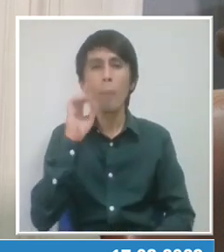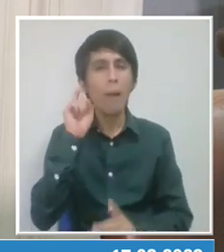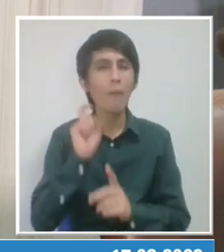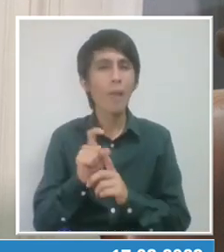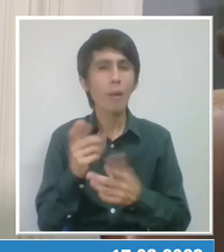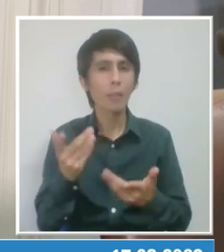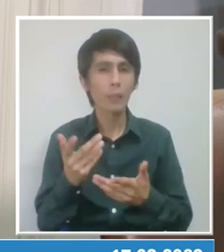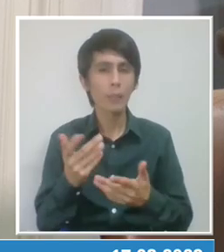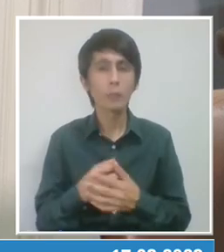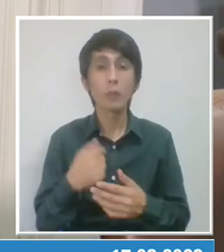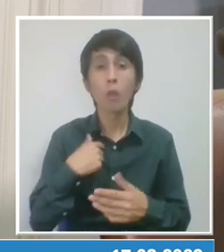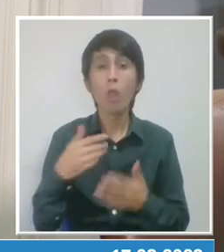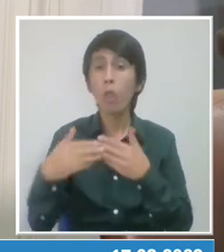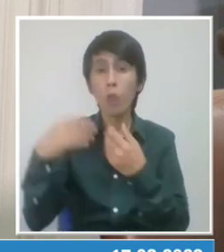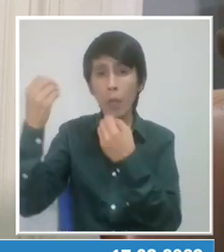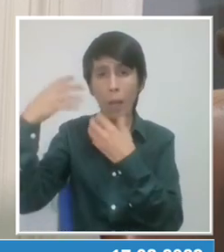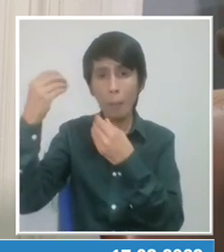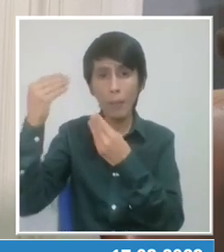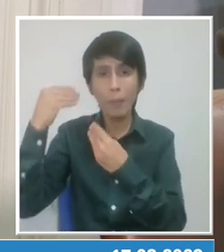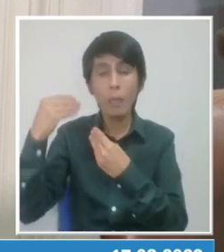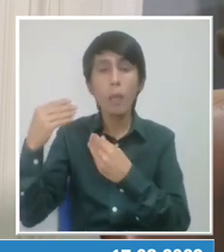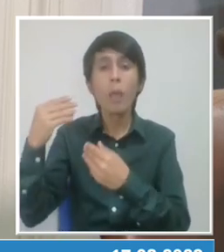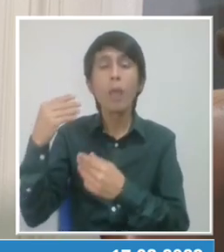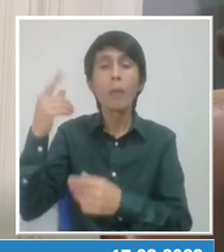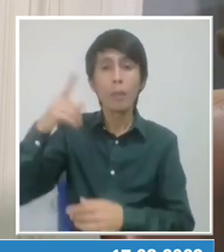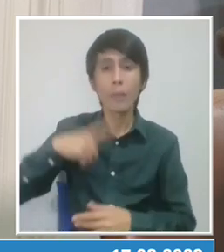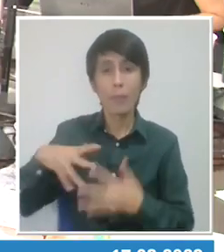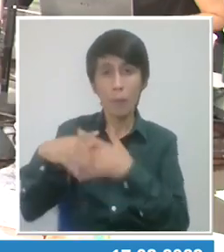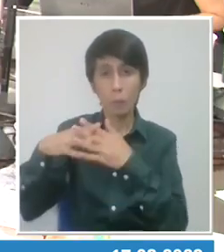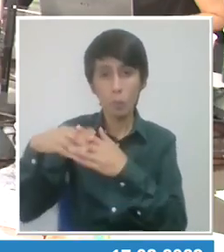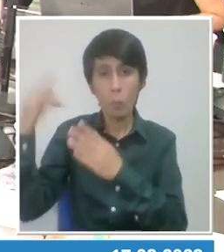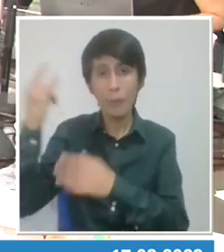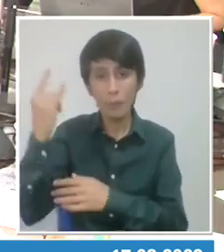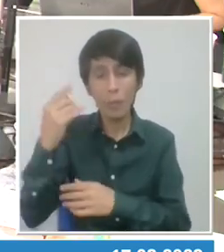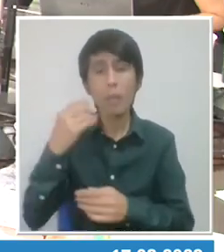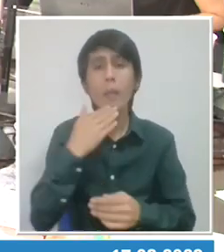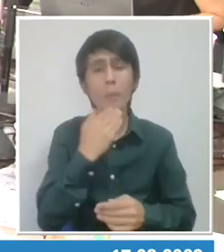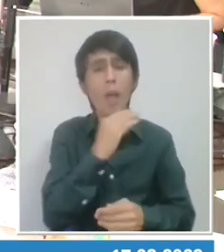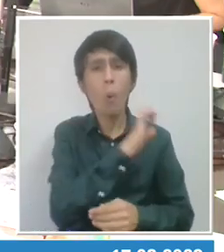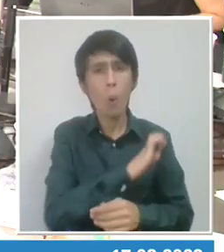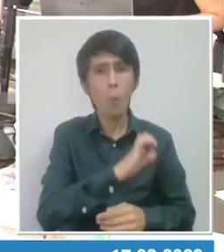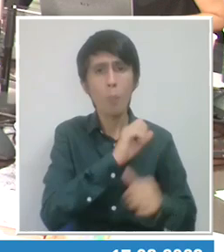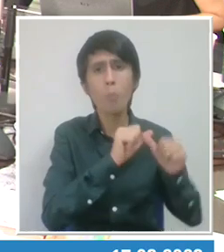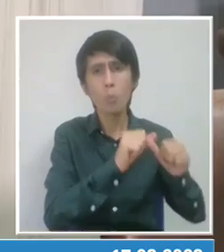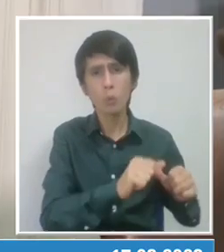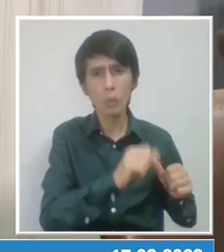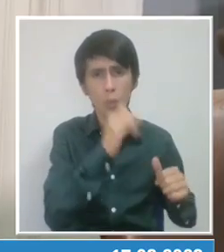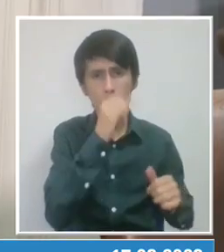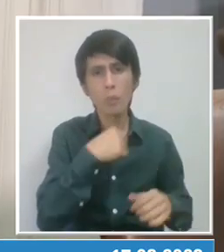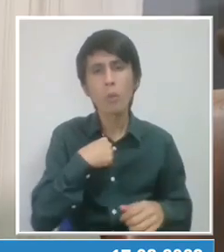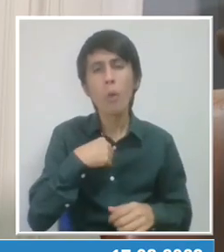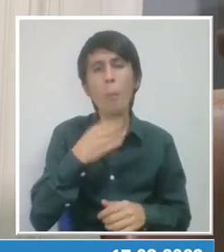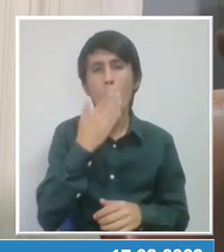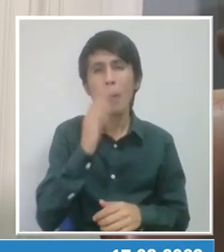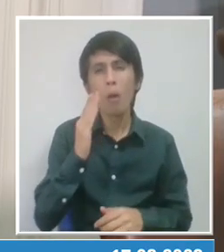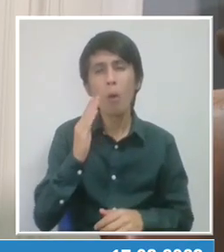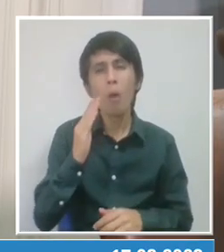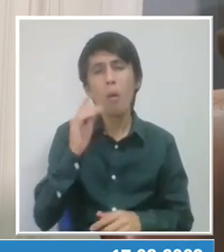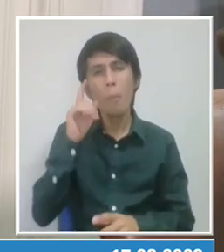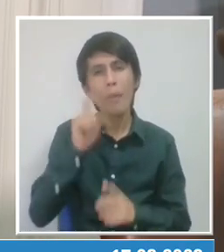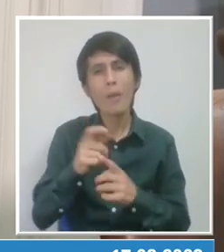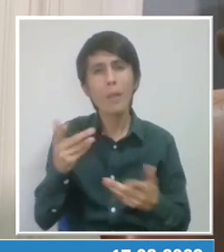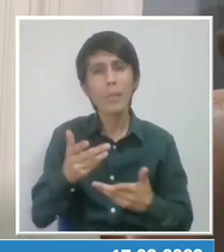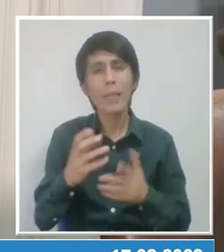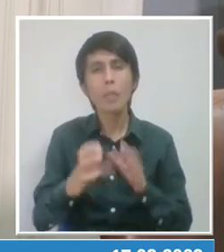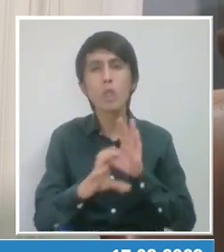en universidad norteamericana, pero he estado mucho tiempo en Europa, yo prefiero las constituciones como